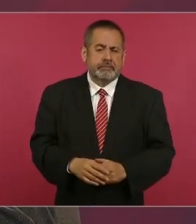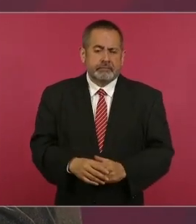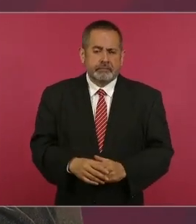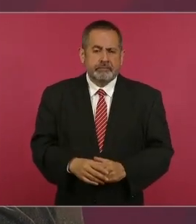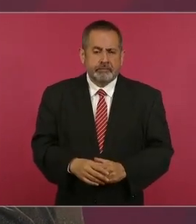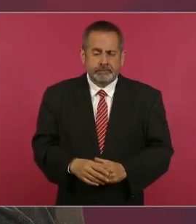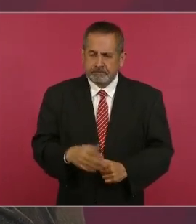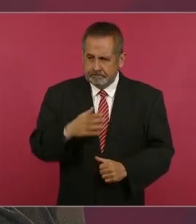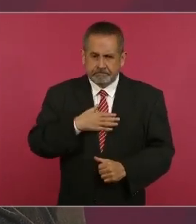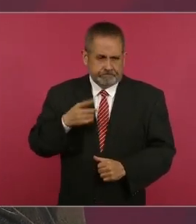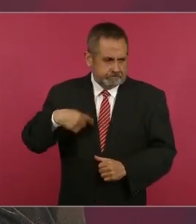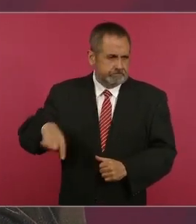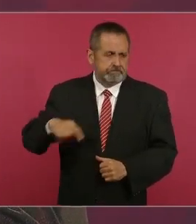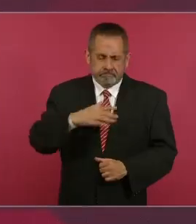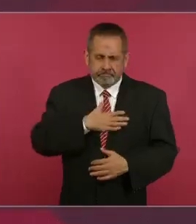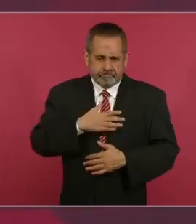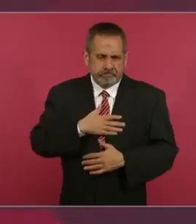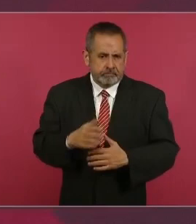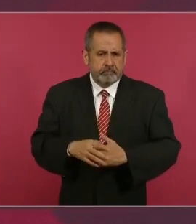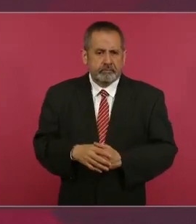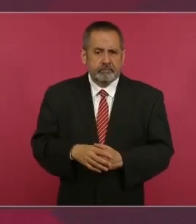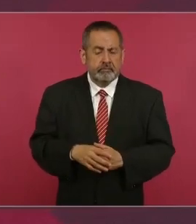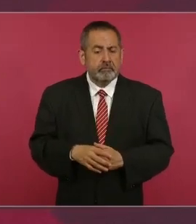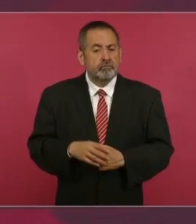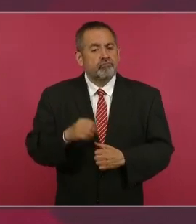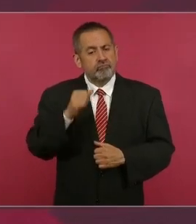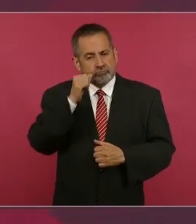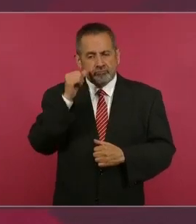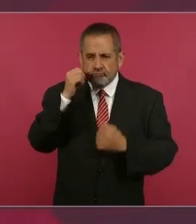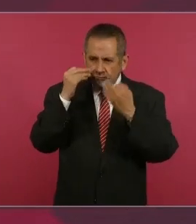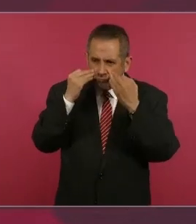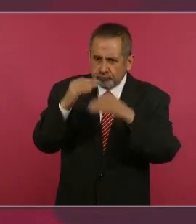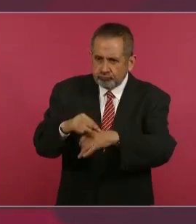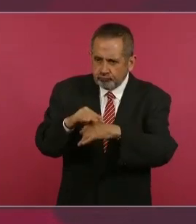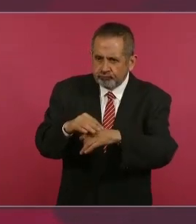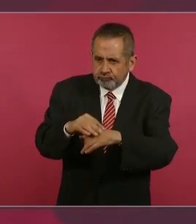del nuestro. Ayer lo volví a constatar.